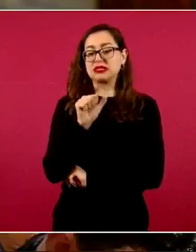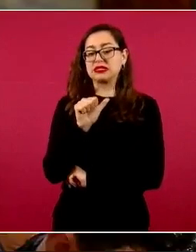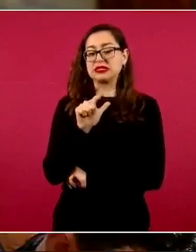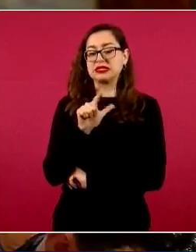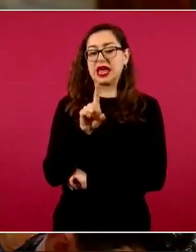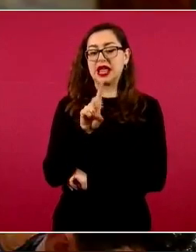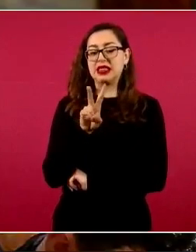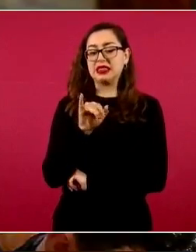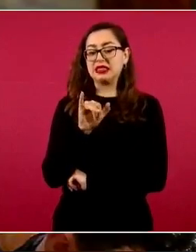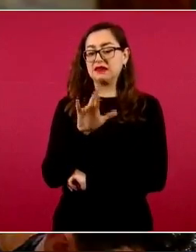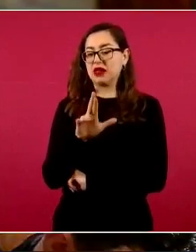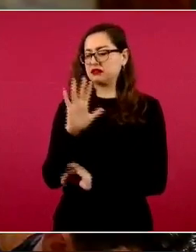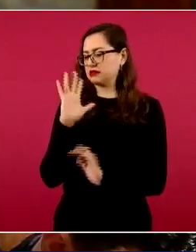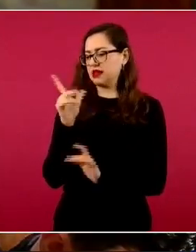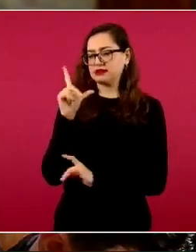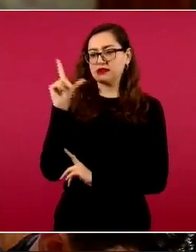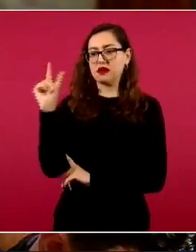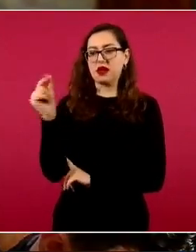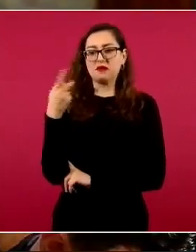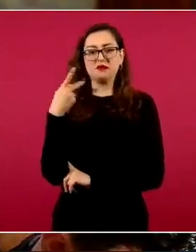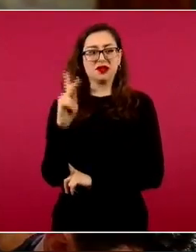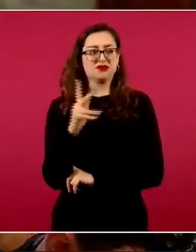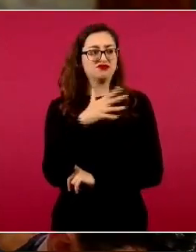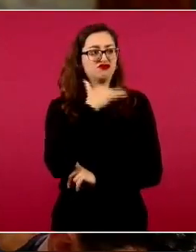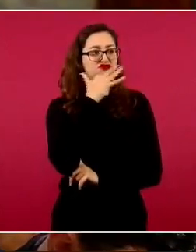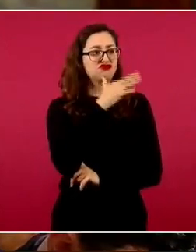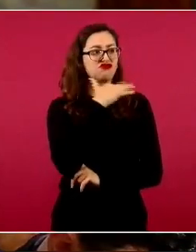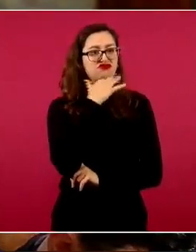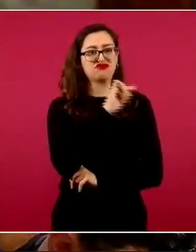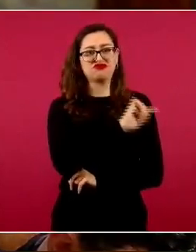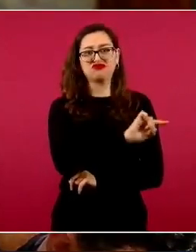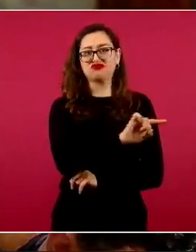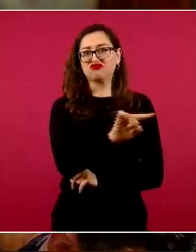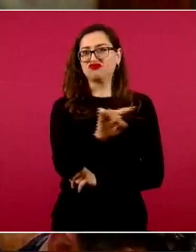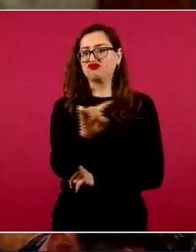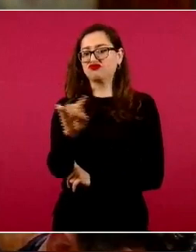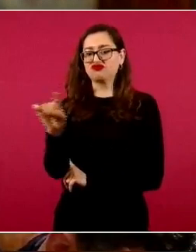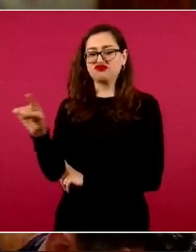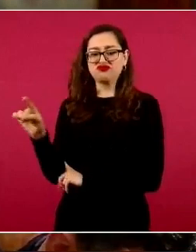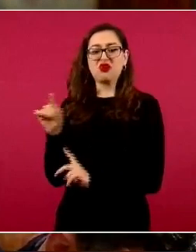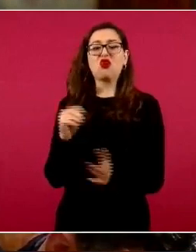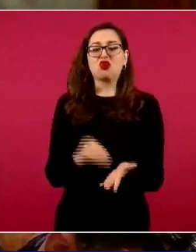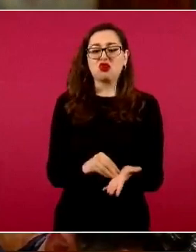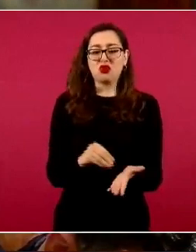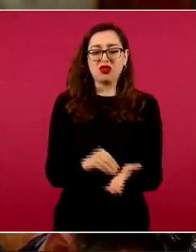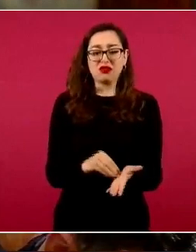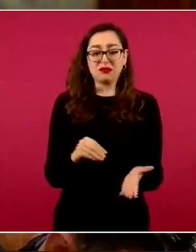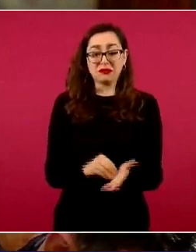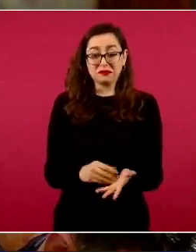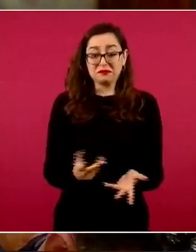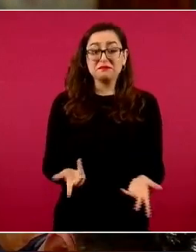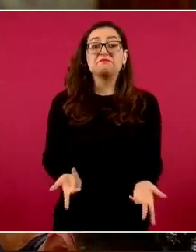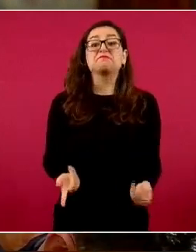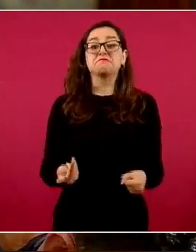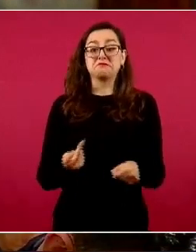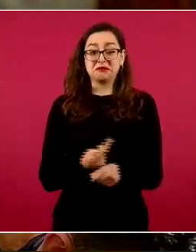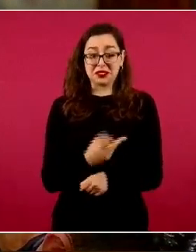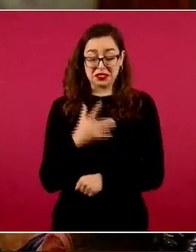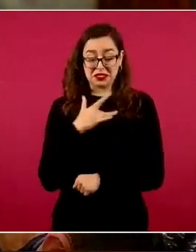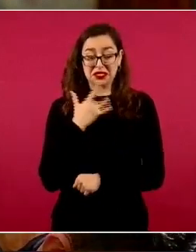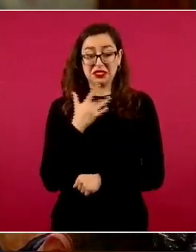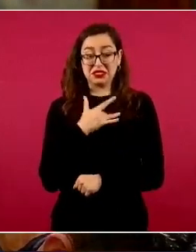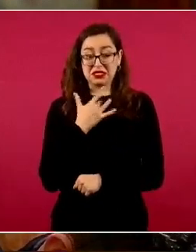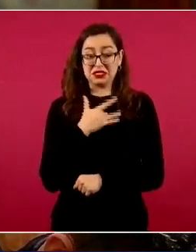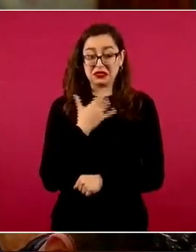ministerios públicos y jueces pues hay corrupción? ¿Cómo deja la Corte el actual presidente de la